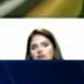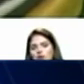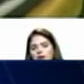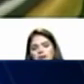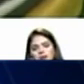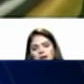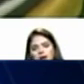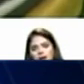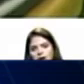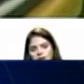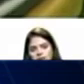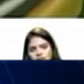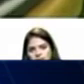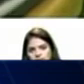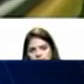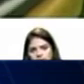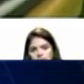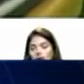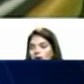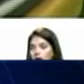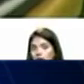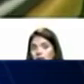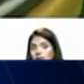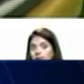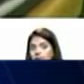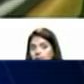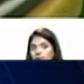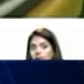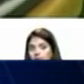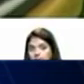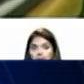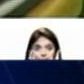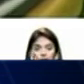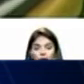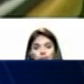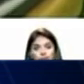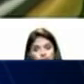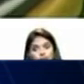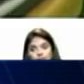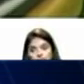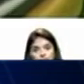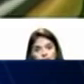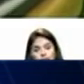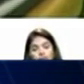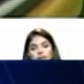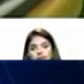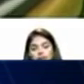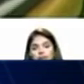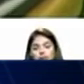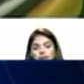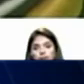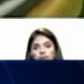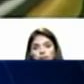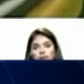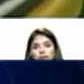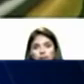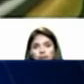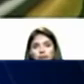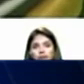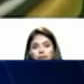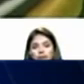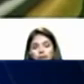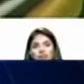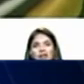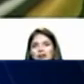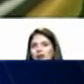calles. Y aquí está un instrumento justamente de sanación de las heridas que ha dejado